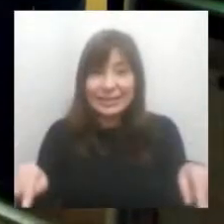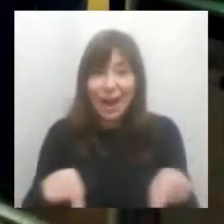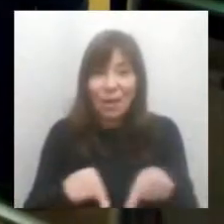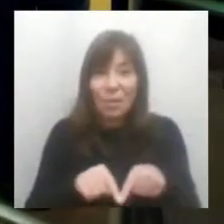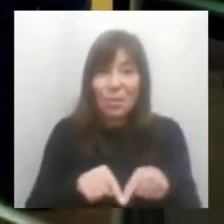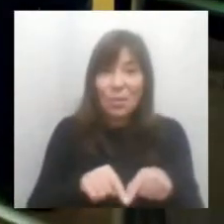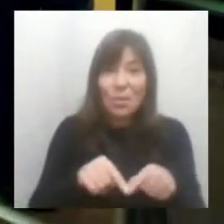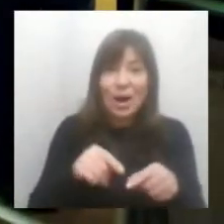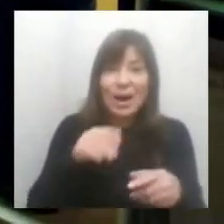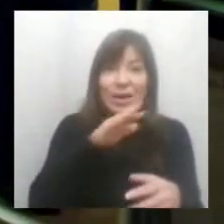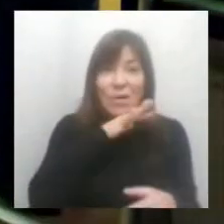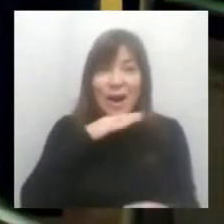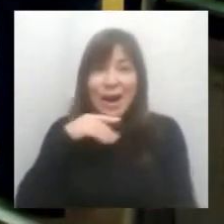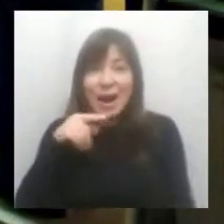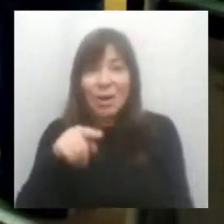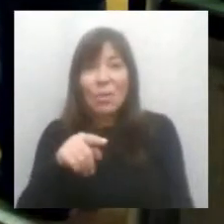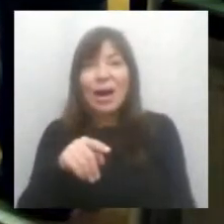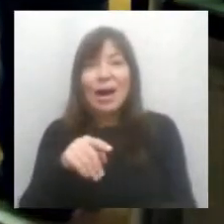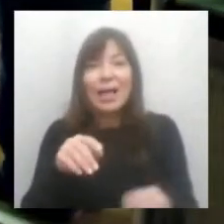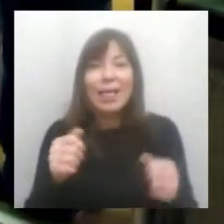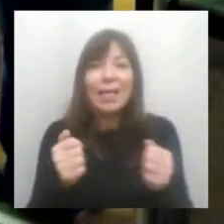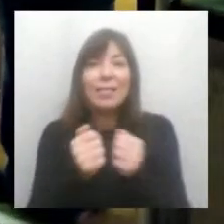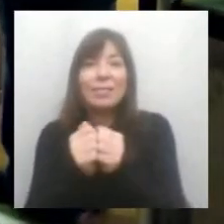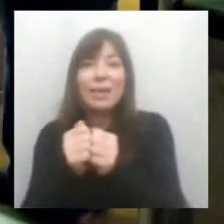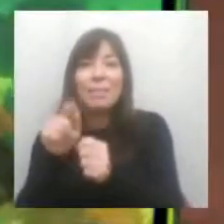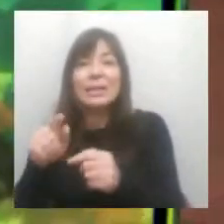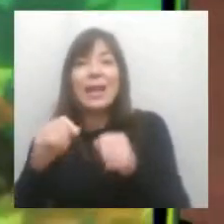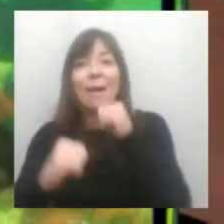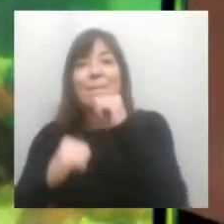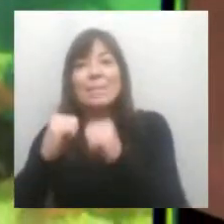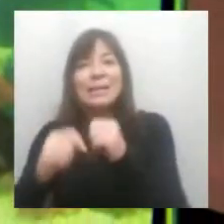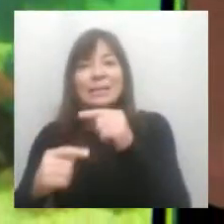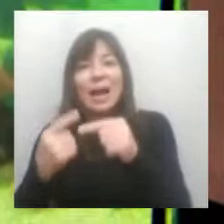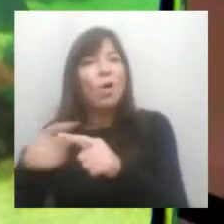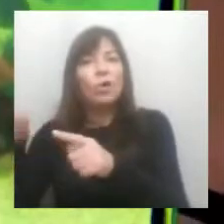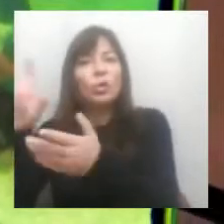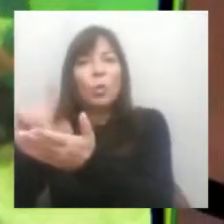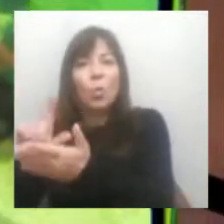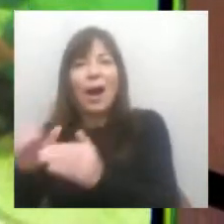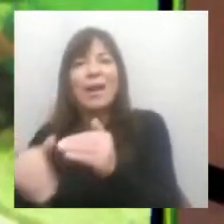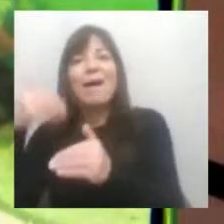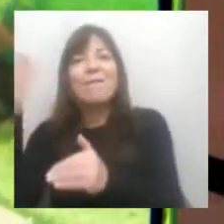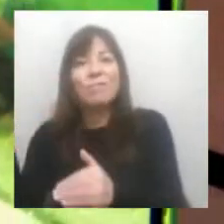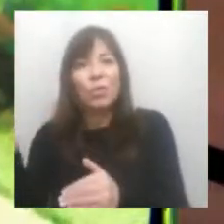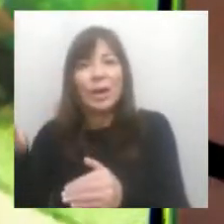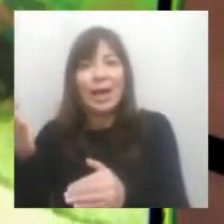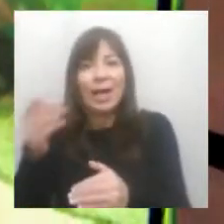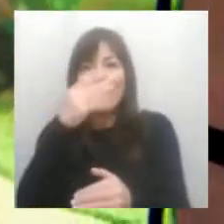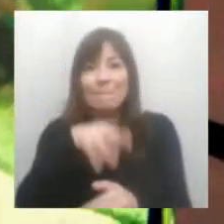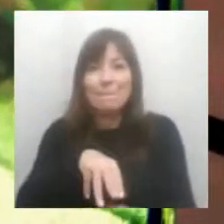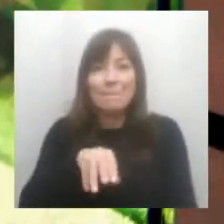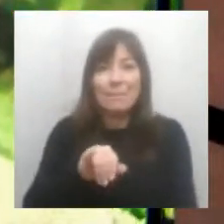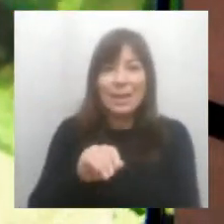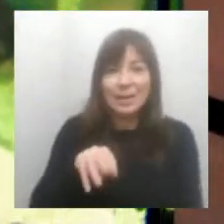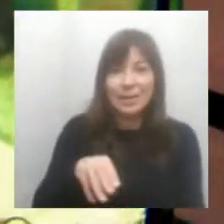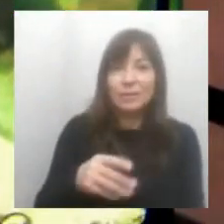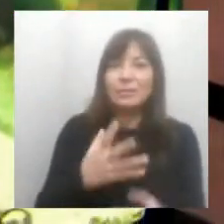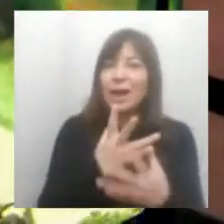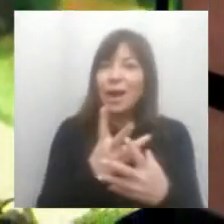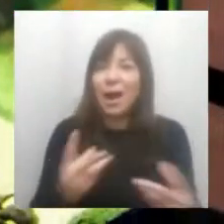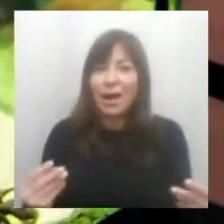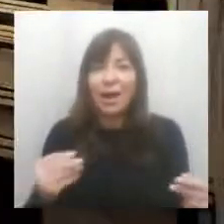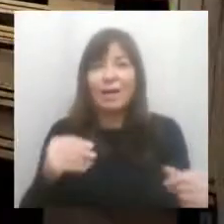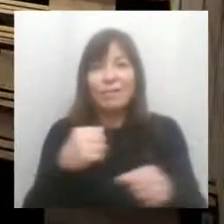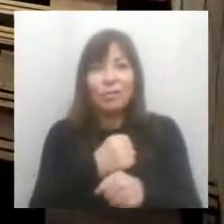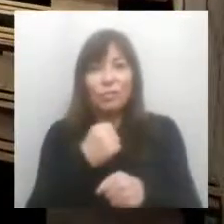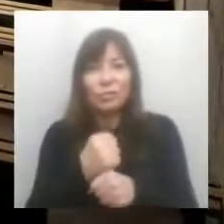de una empresa externa al museo, pero la gente lo recuerda y siempre nos pregunta, ¿está el acuario? ¿Está el acuario? Bueno, el acuario dejó de funcionar ya hace un tiempo, pero